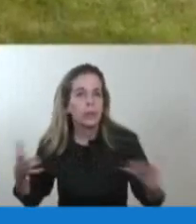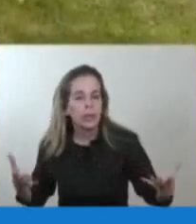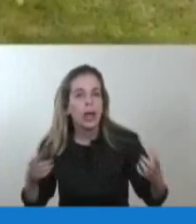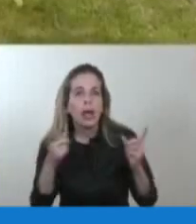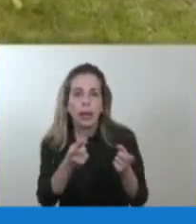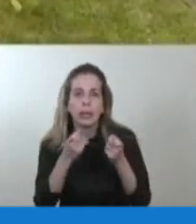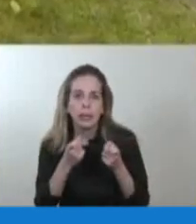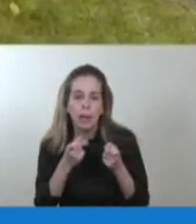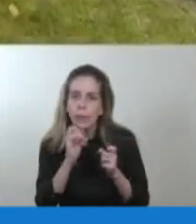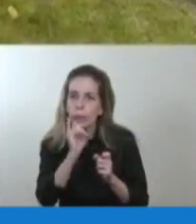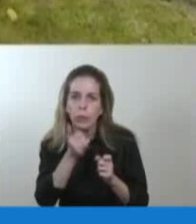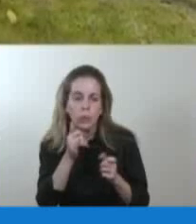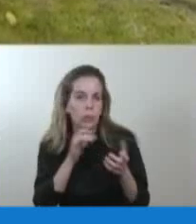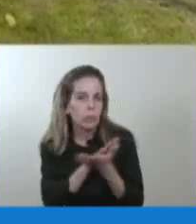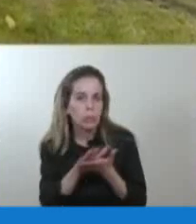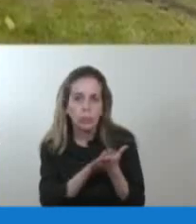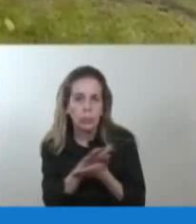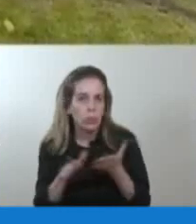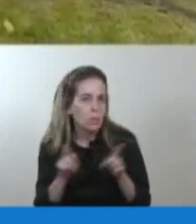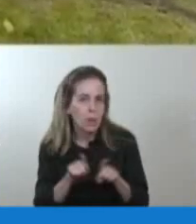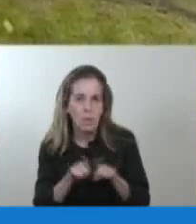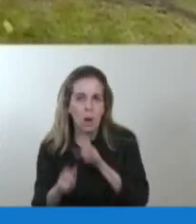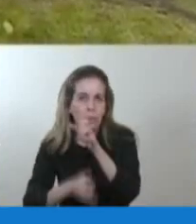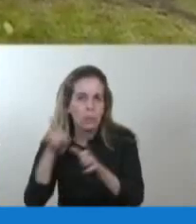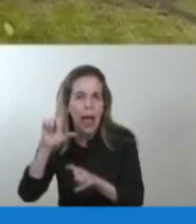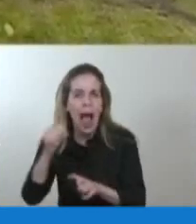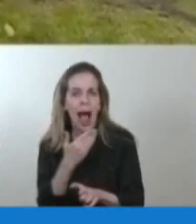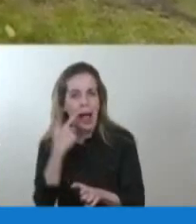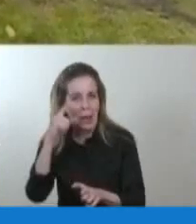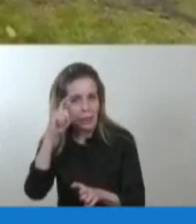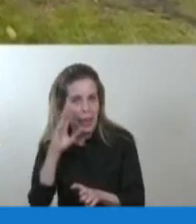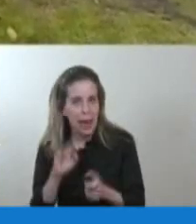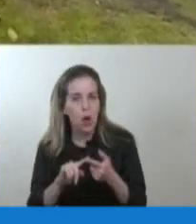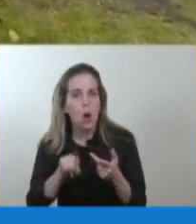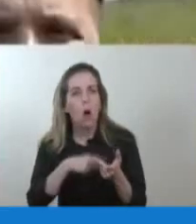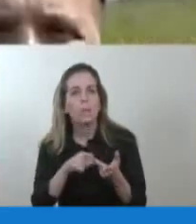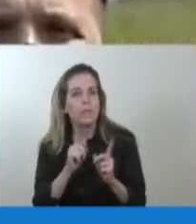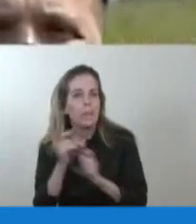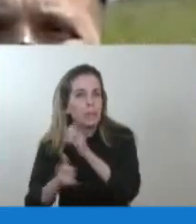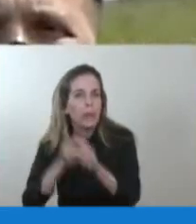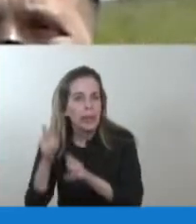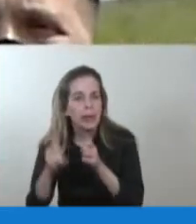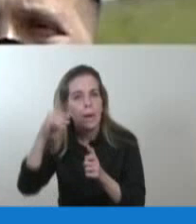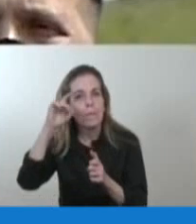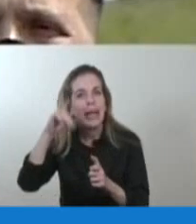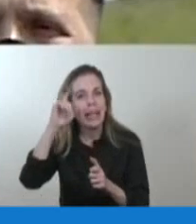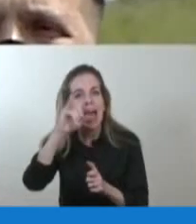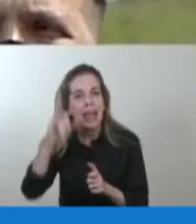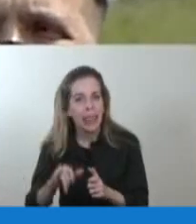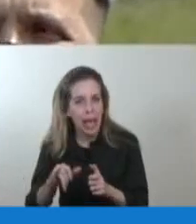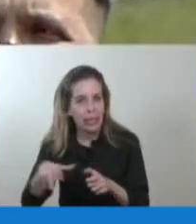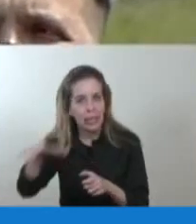acción directa para lo mismo que contaba recién santiago cafiero lo mismo que contaba gustavo menéndez desde